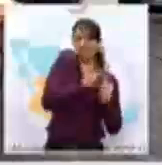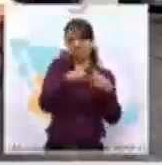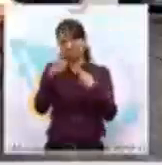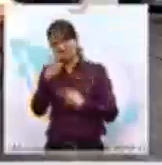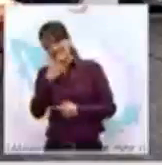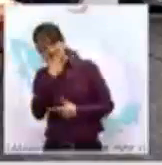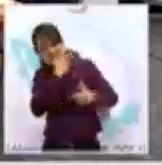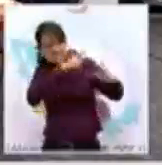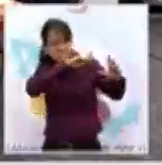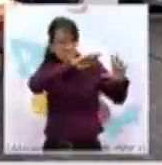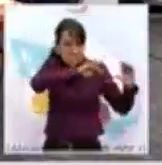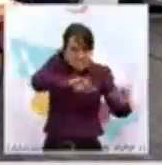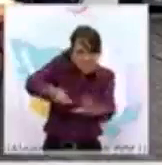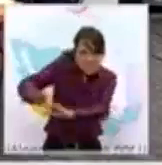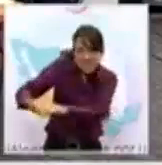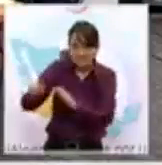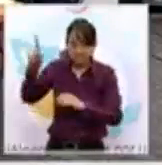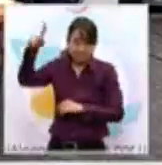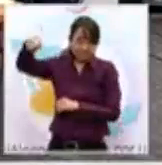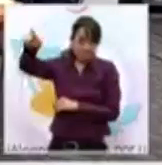de amplificar los efectos de la cultura.